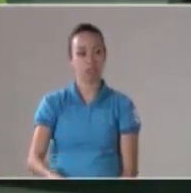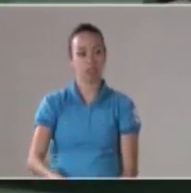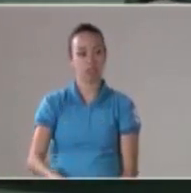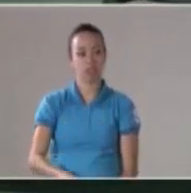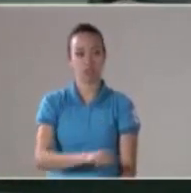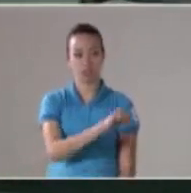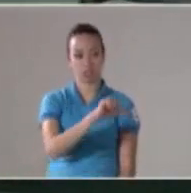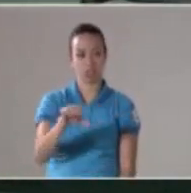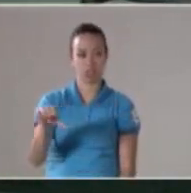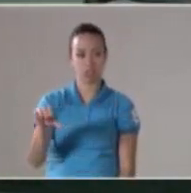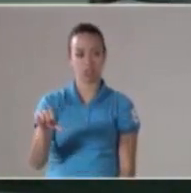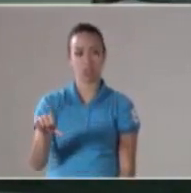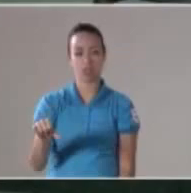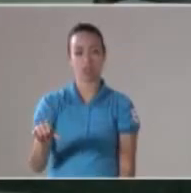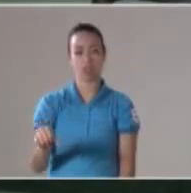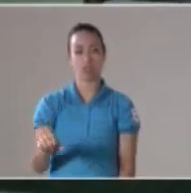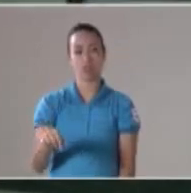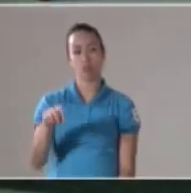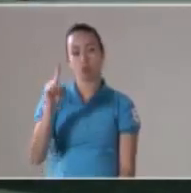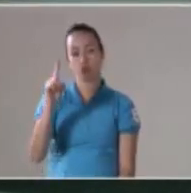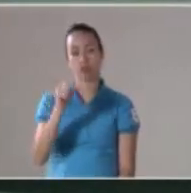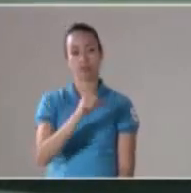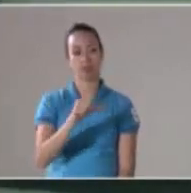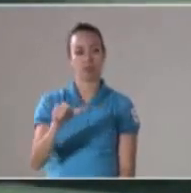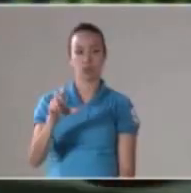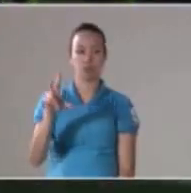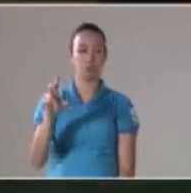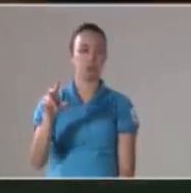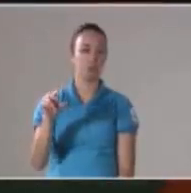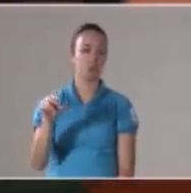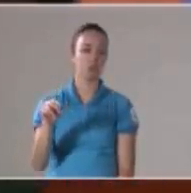no muy común, digamos un apellido que no es muy común.